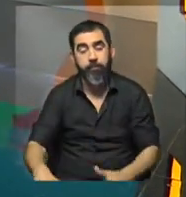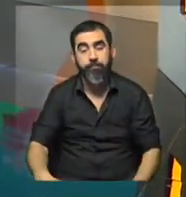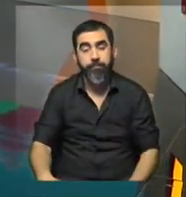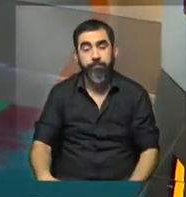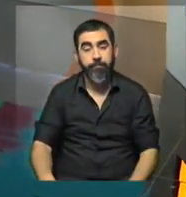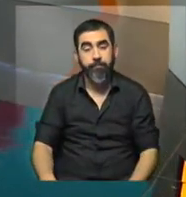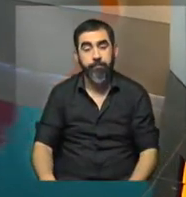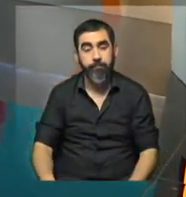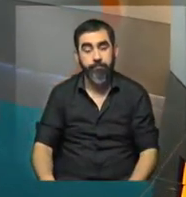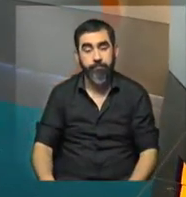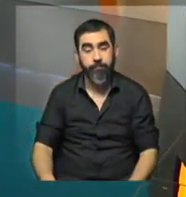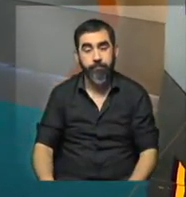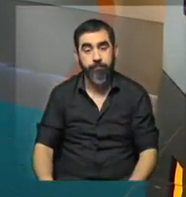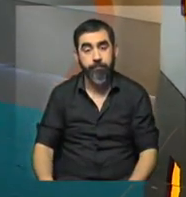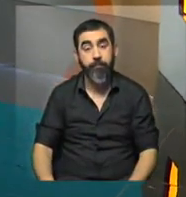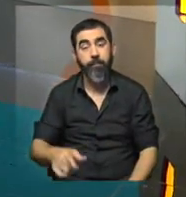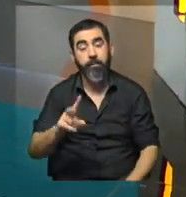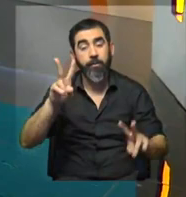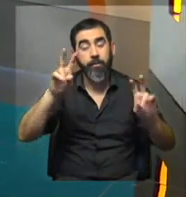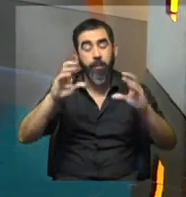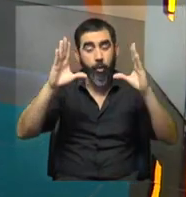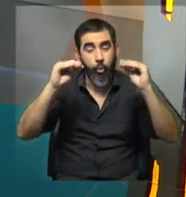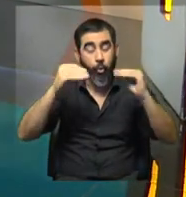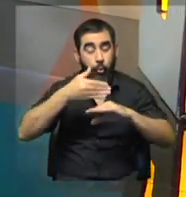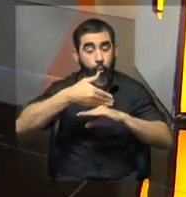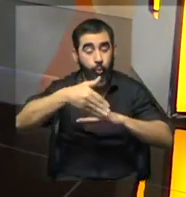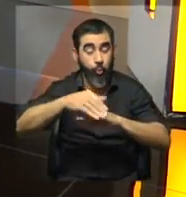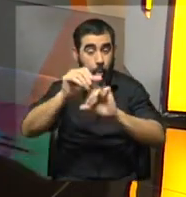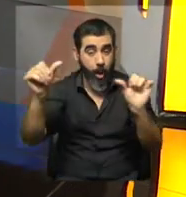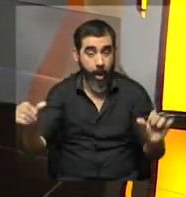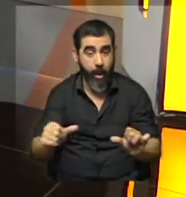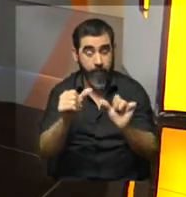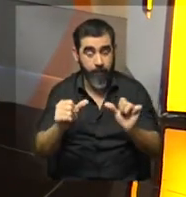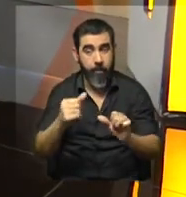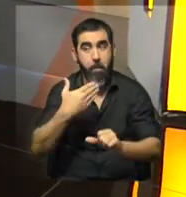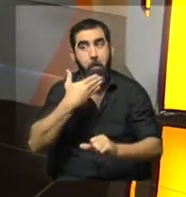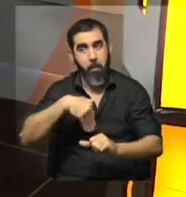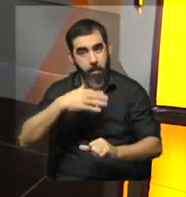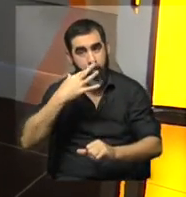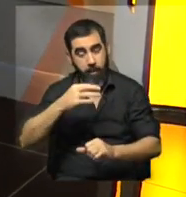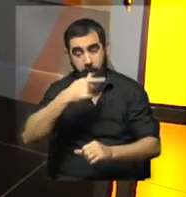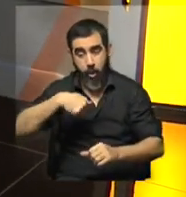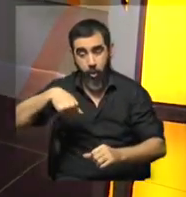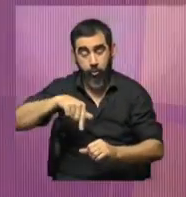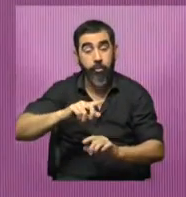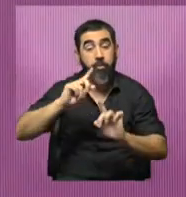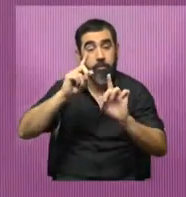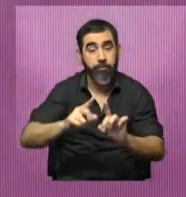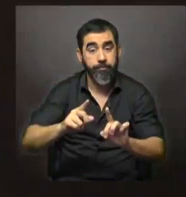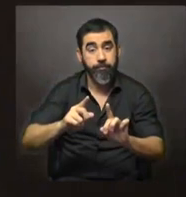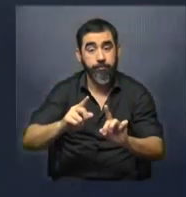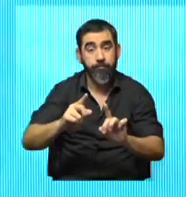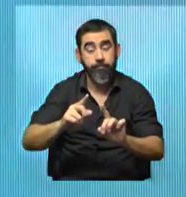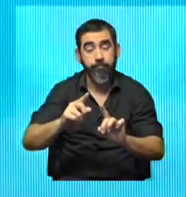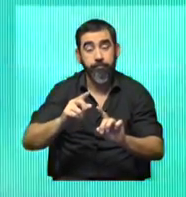esa vespertinidad extrema de nuestra población nos ha llamado la atención, no solo a nosotras, sino también cuando